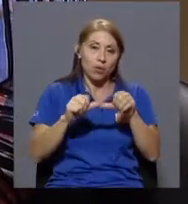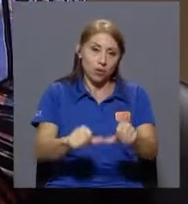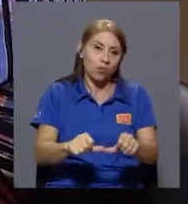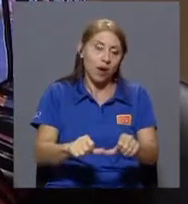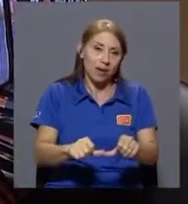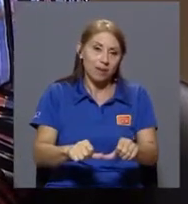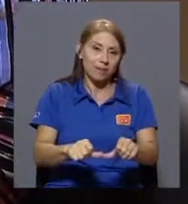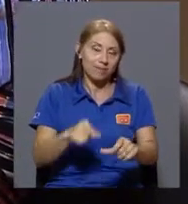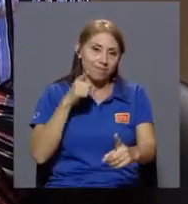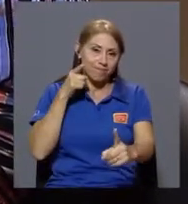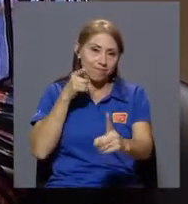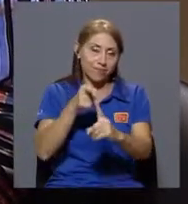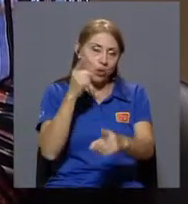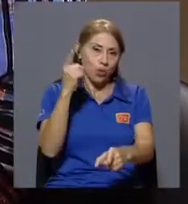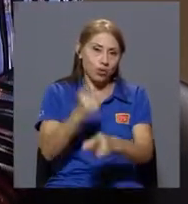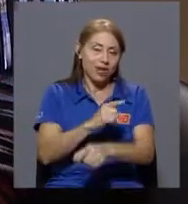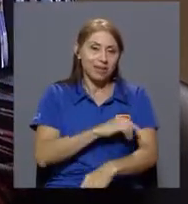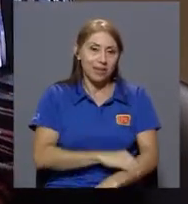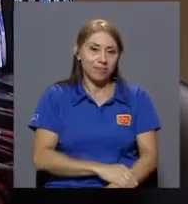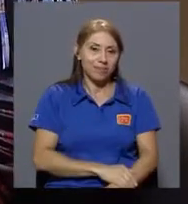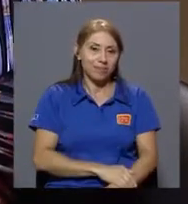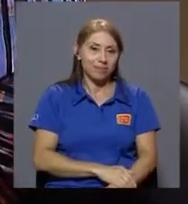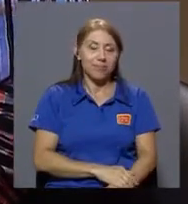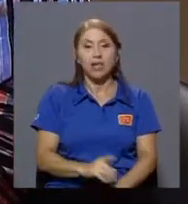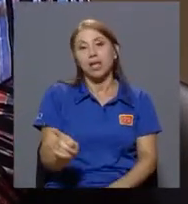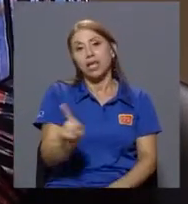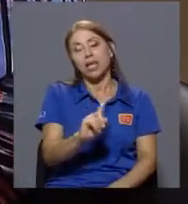por la senda correcta y no tengamos